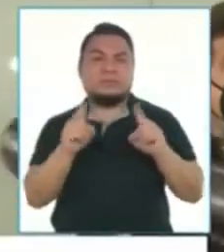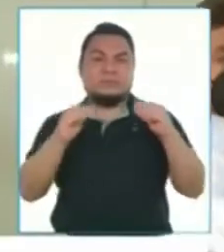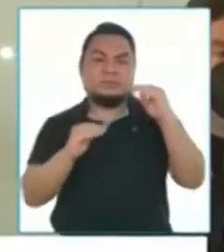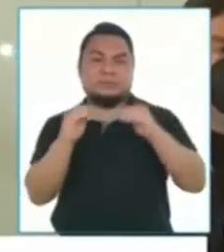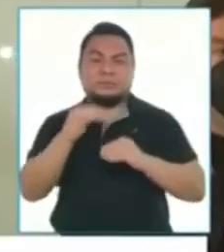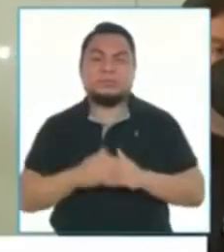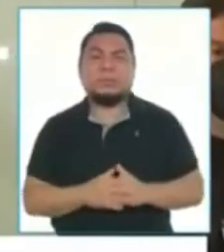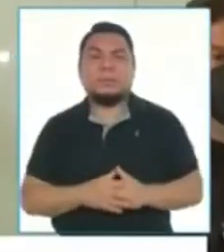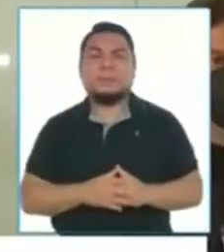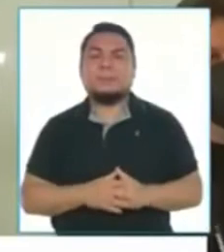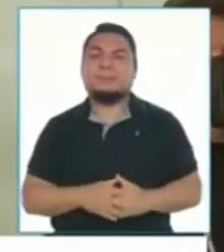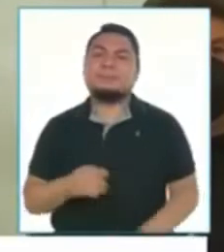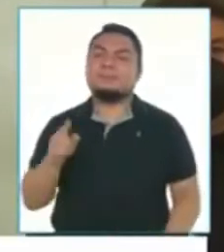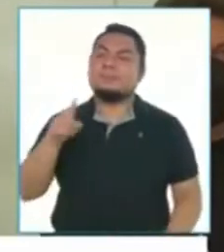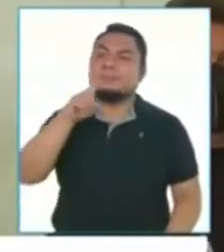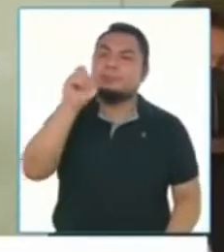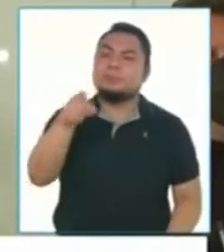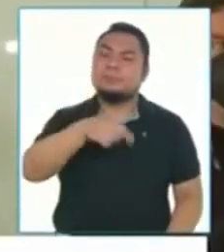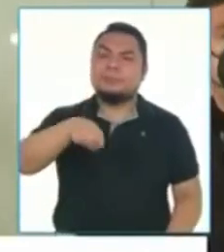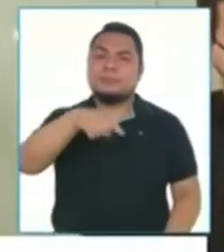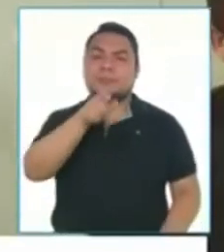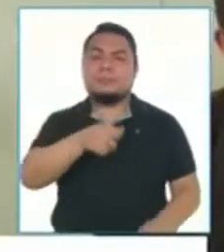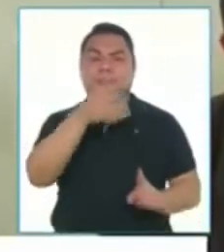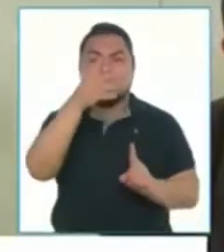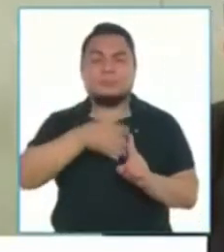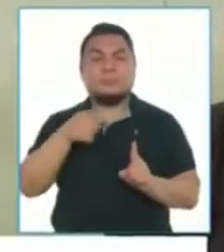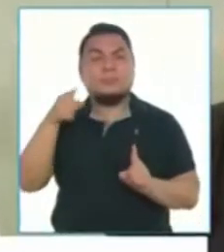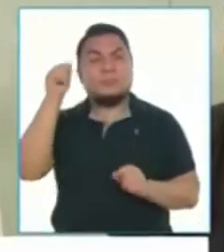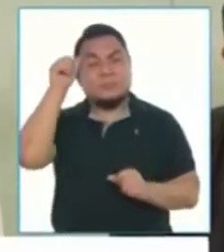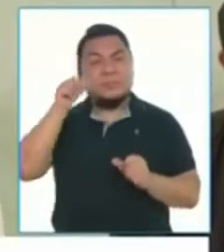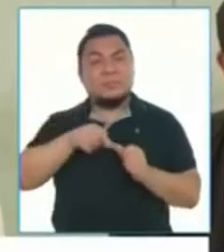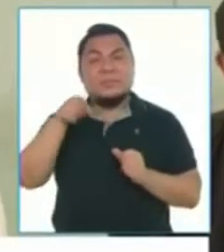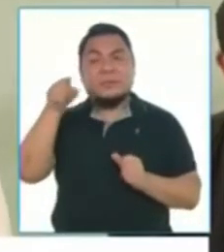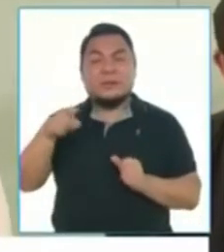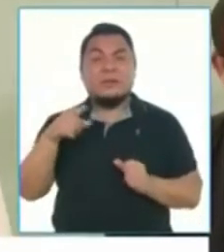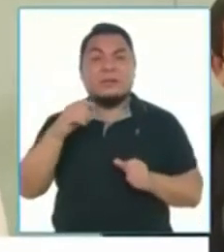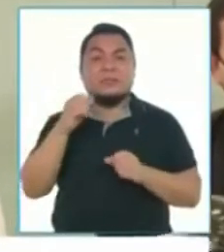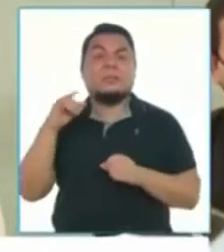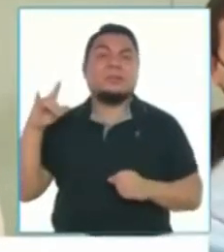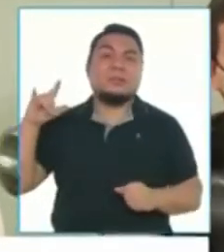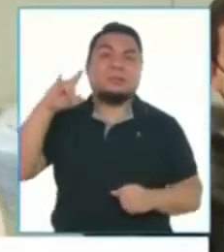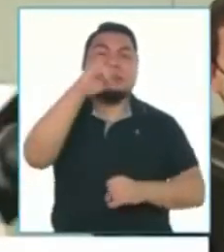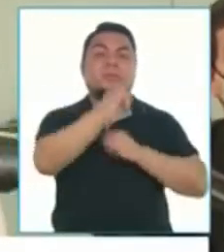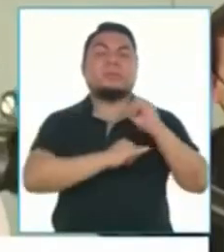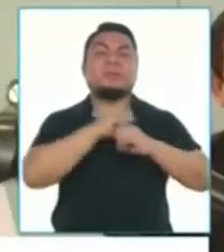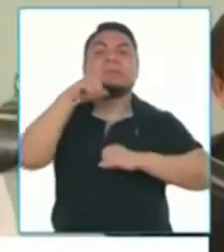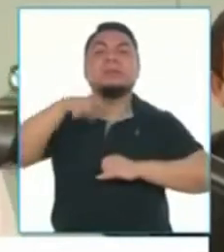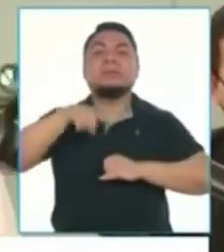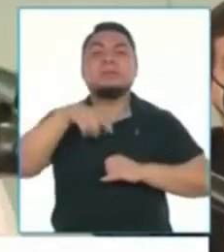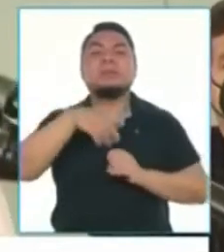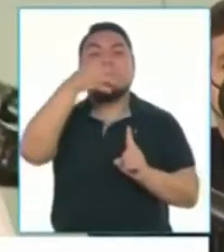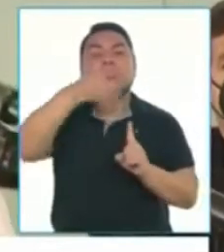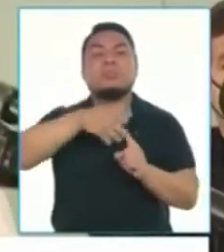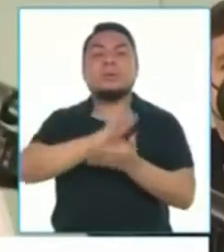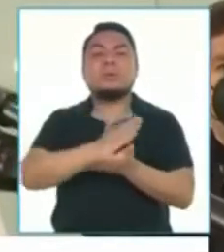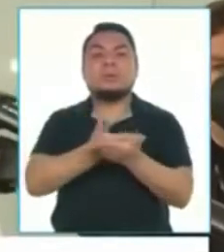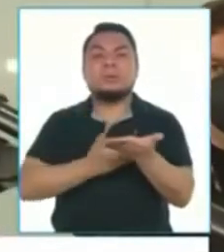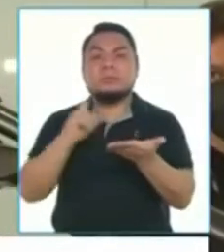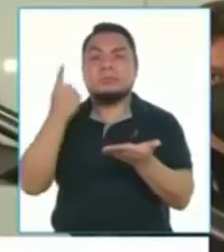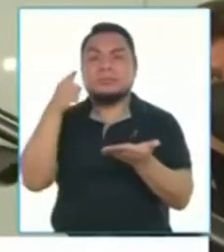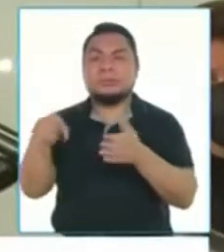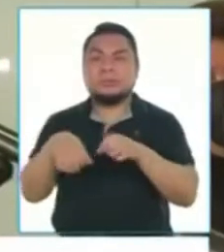aeropuerto se está haciendo las pruebas molecular? Recordemos que para los vuelos internacionales se necesita contar con una prueba molecular. Se le consulta